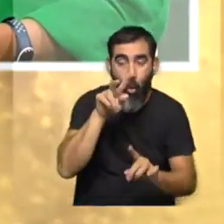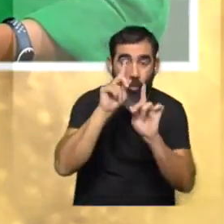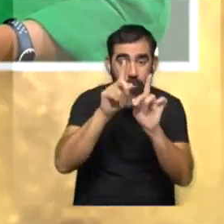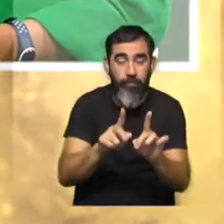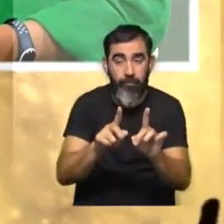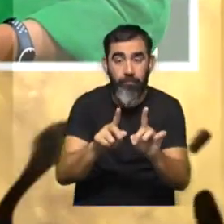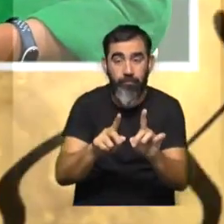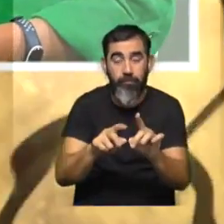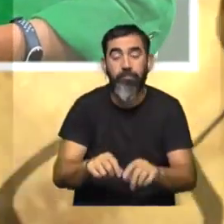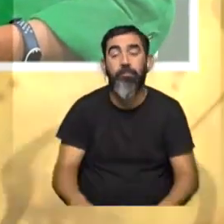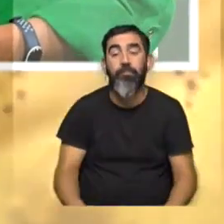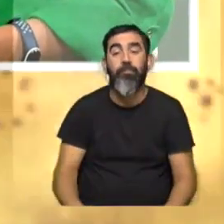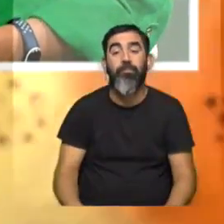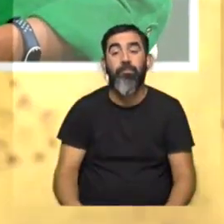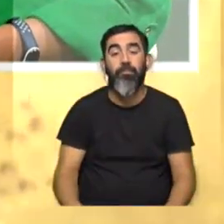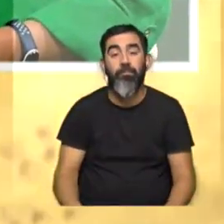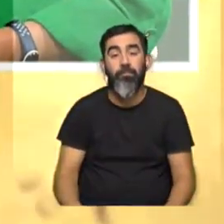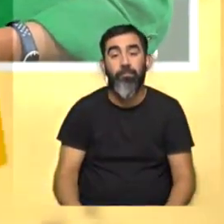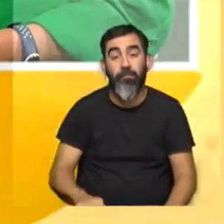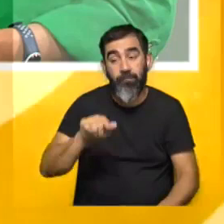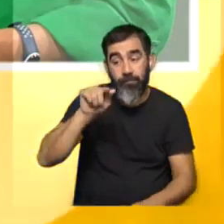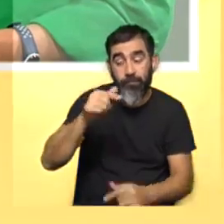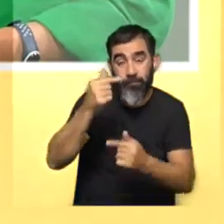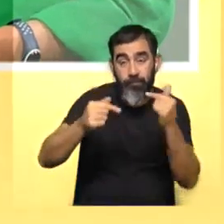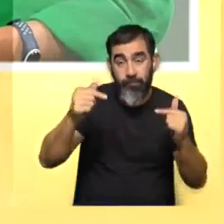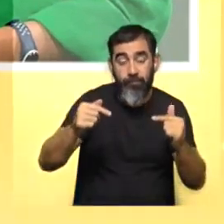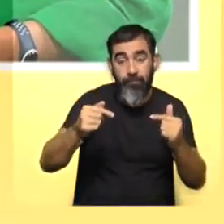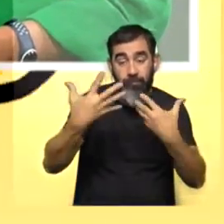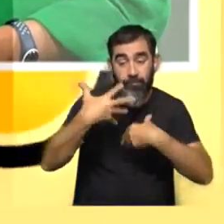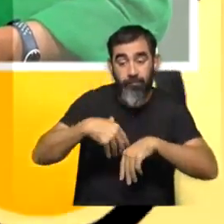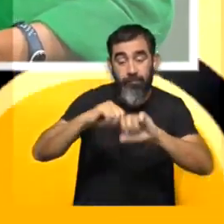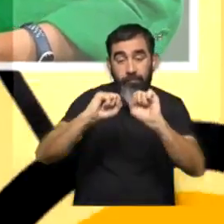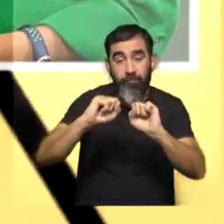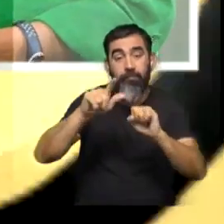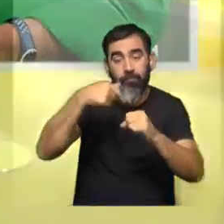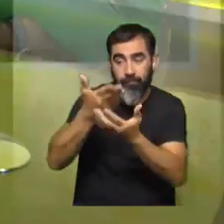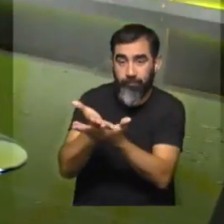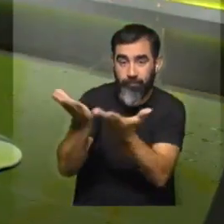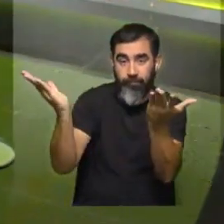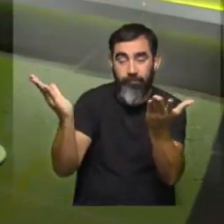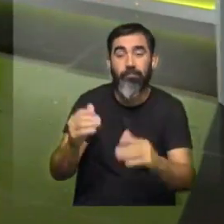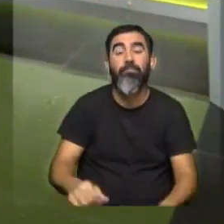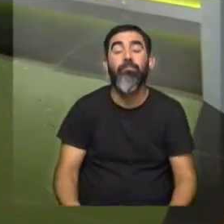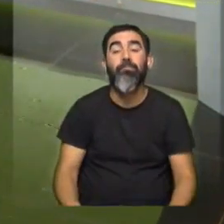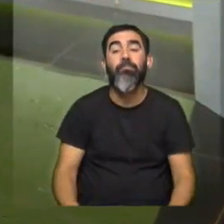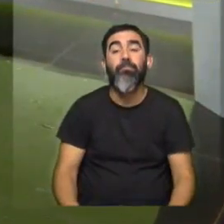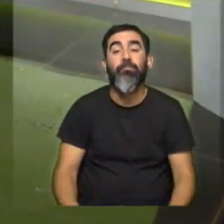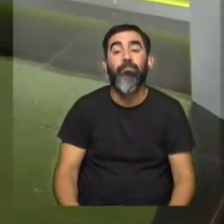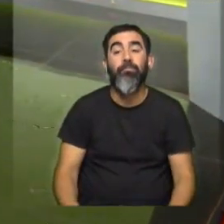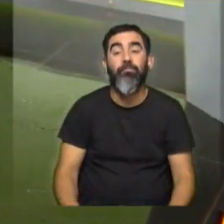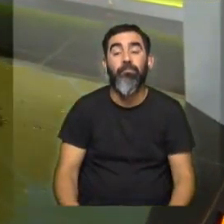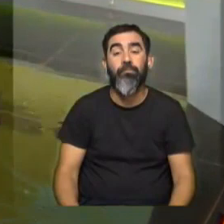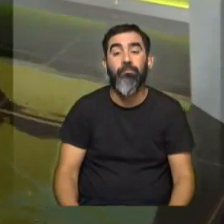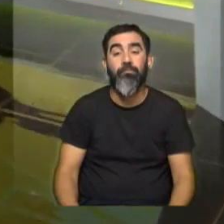los estímulos visuales. Y en base a eso, ¿qué es lo que encontraron? En la siguiente placa lo vamos a ver. Entonces, como bien